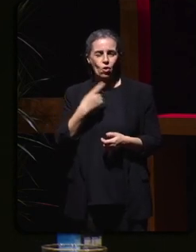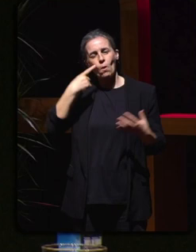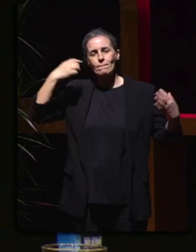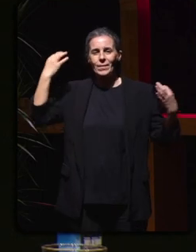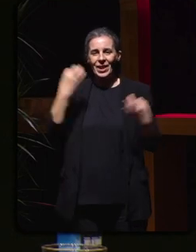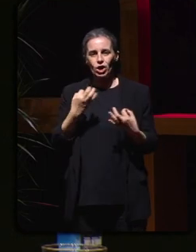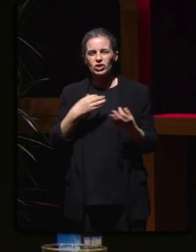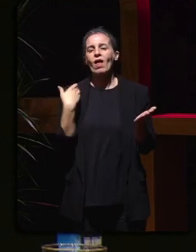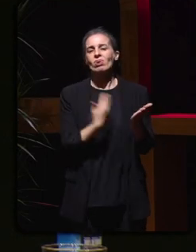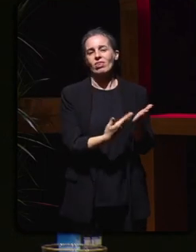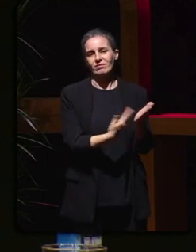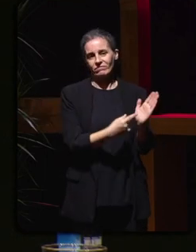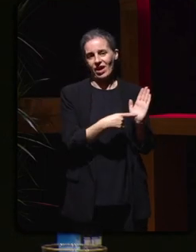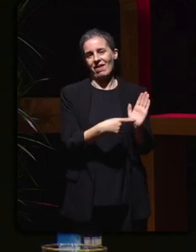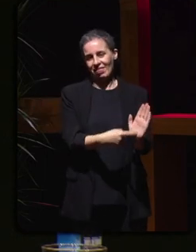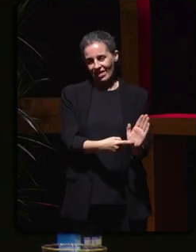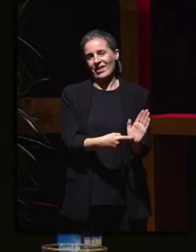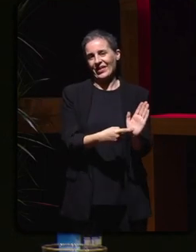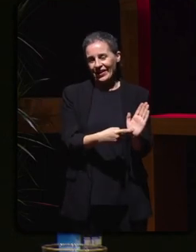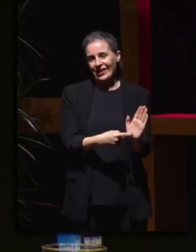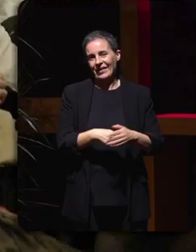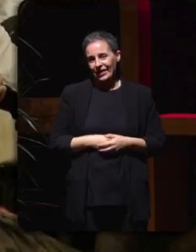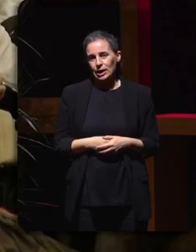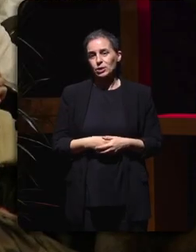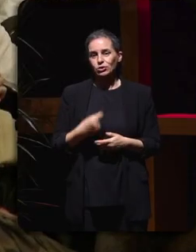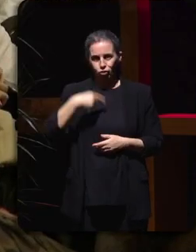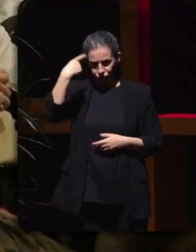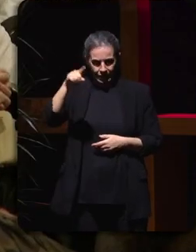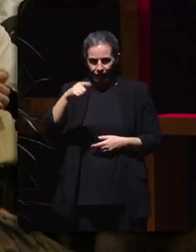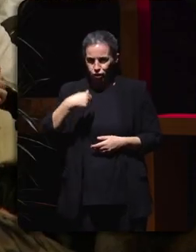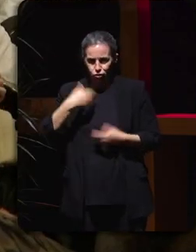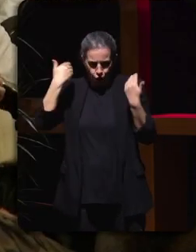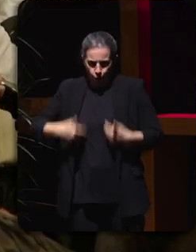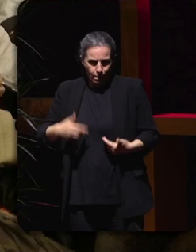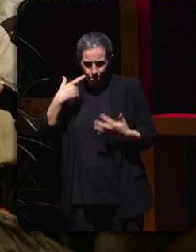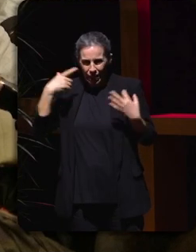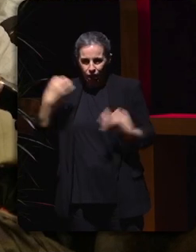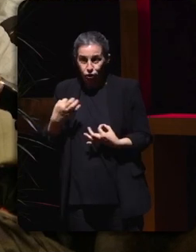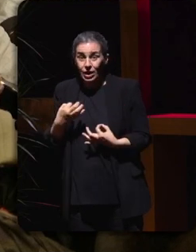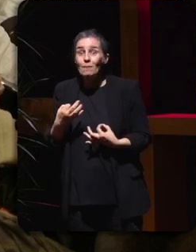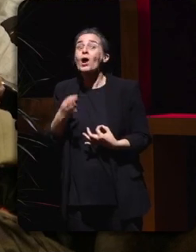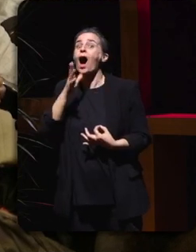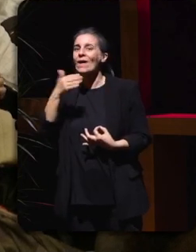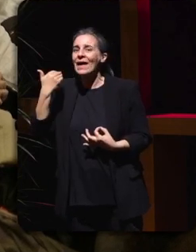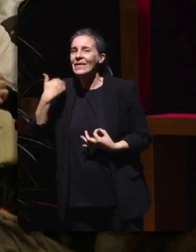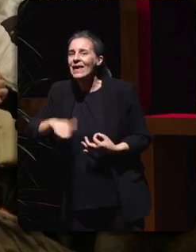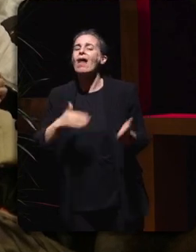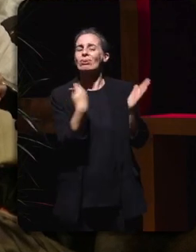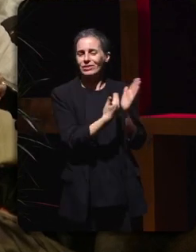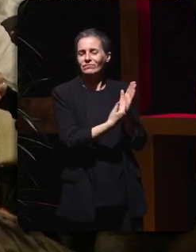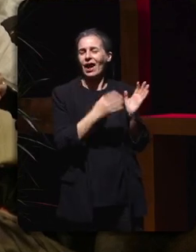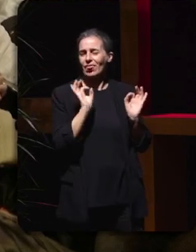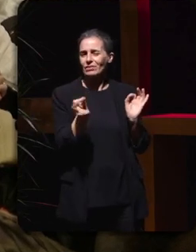certificada O sea ya yo sabía que era peligrosa por un montón de cosas pero ahora ya soy peligrosa de verdad